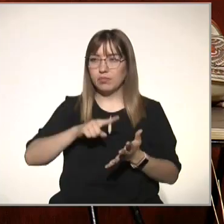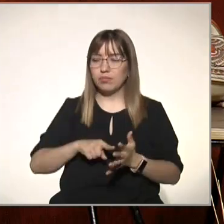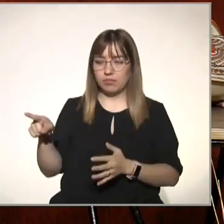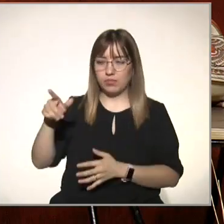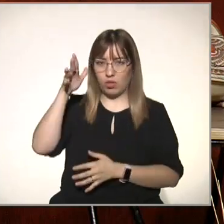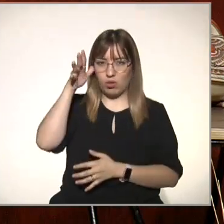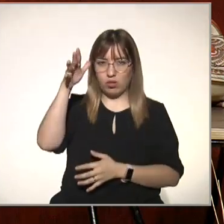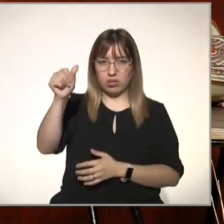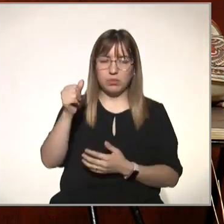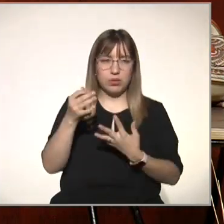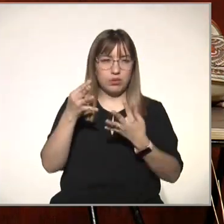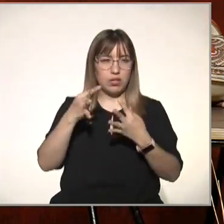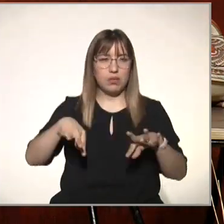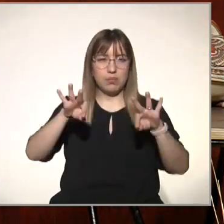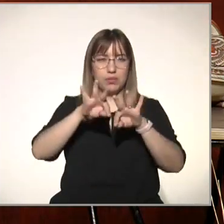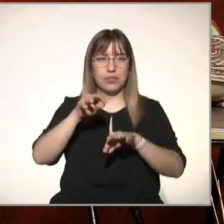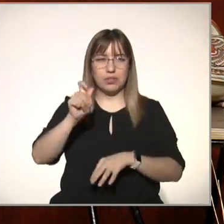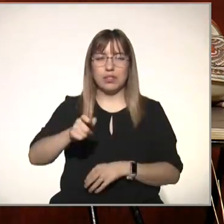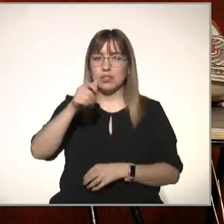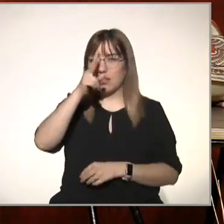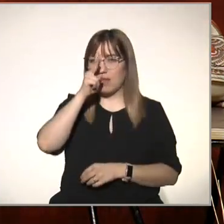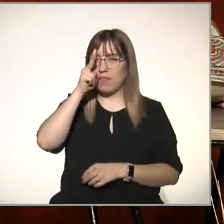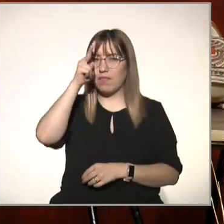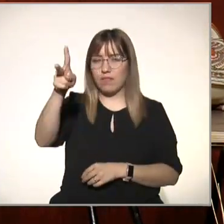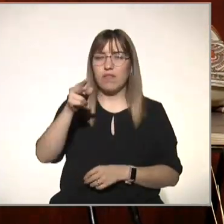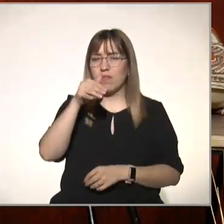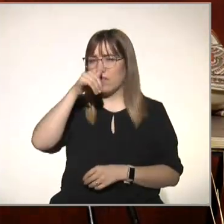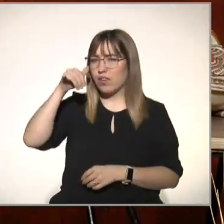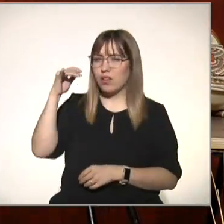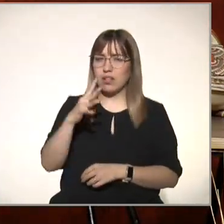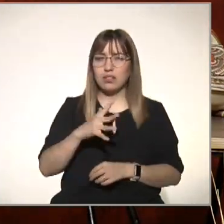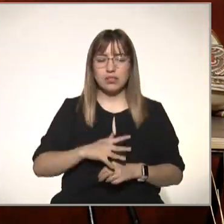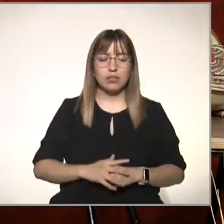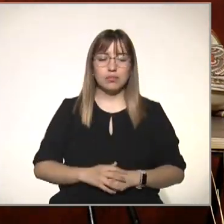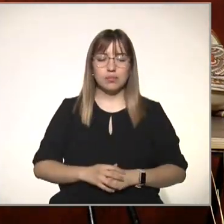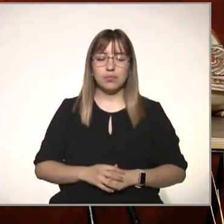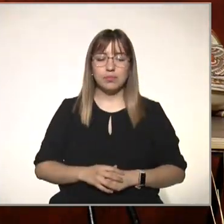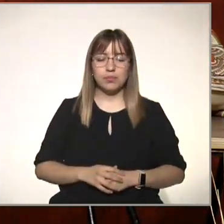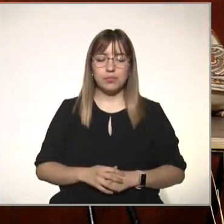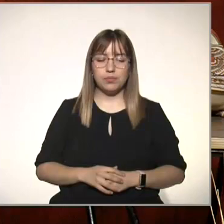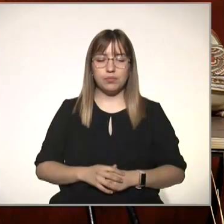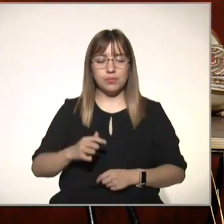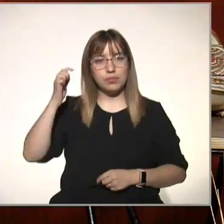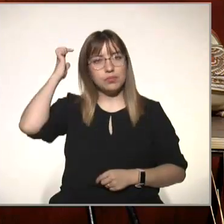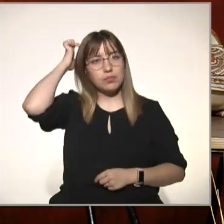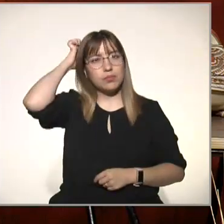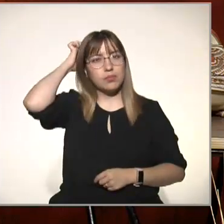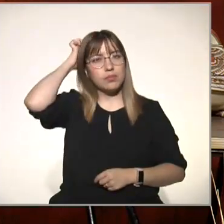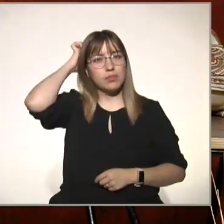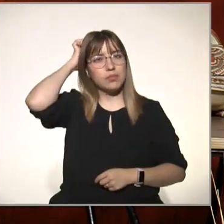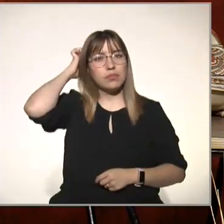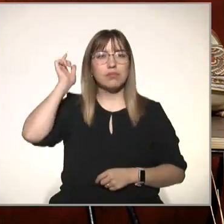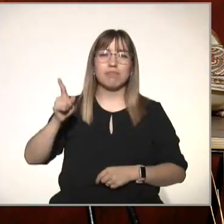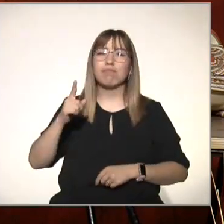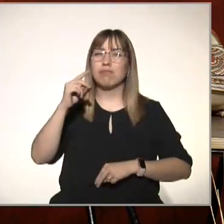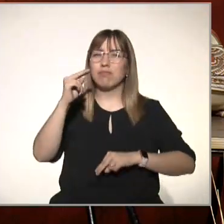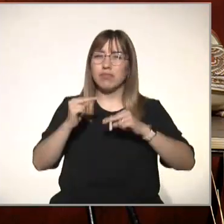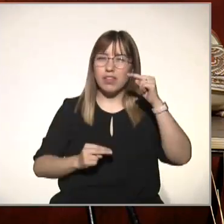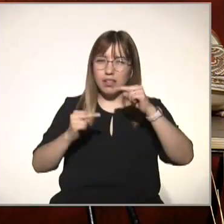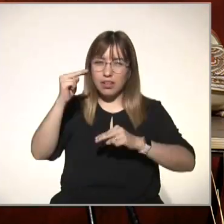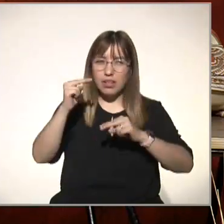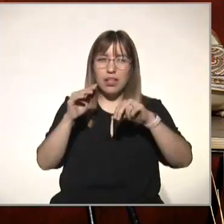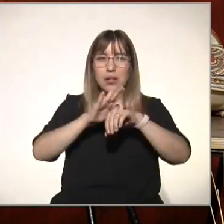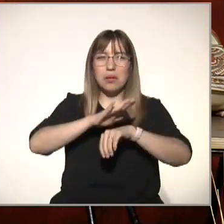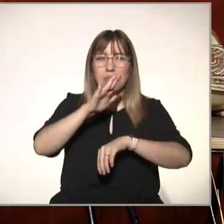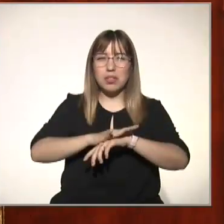concepto que es bien importante, que es la violencia. Cómo se vuelve un círculo de violencia que escala a diferentes niveles, pero que empieza